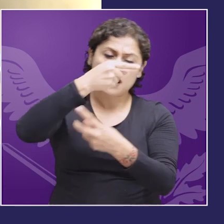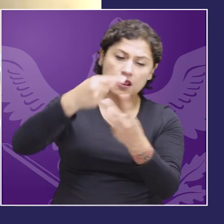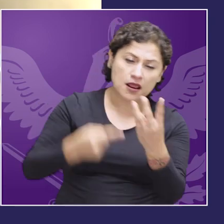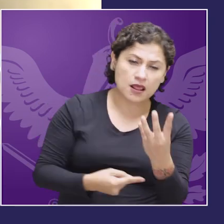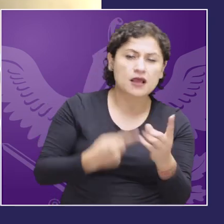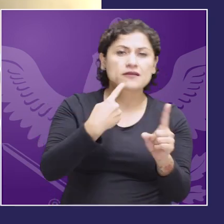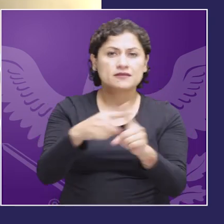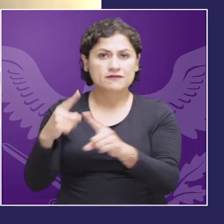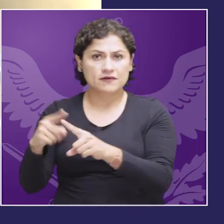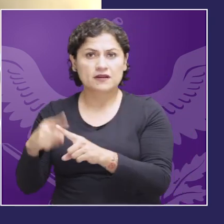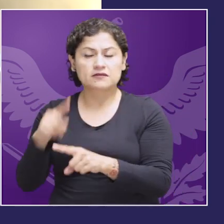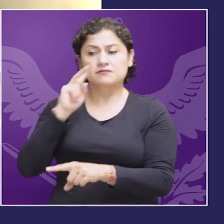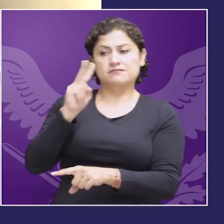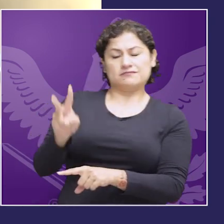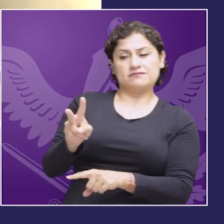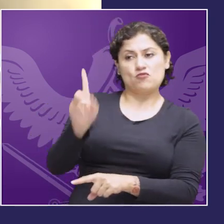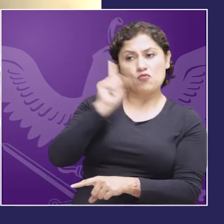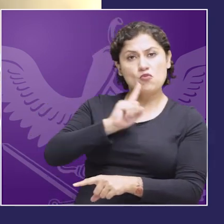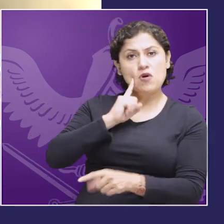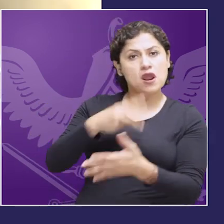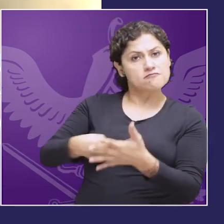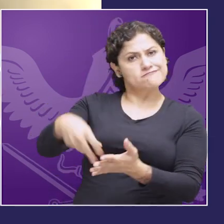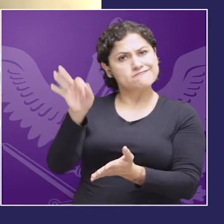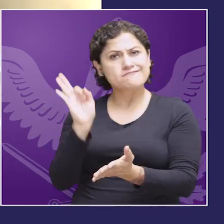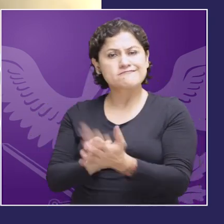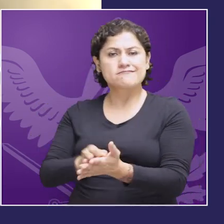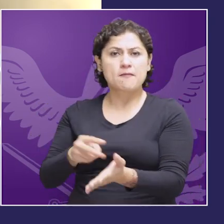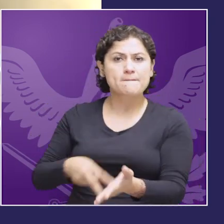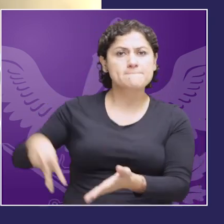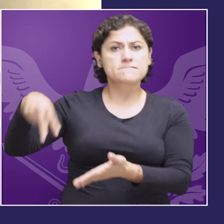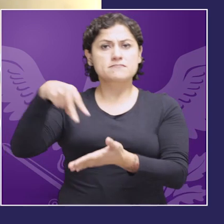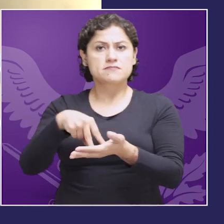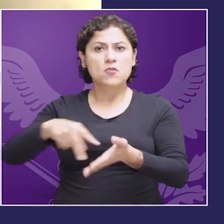acompañamiento, encontramos mujeres renovadas que están